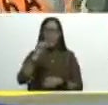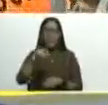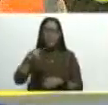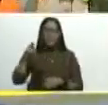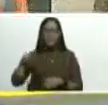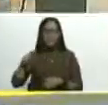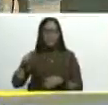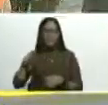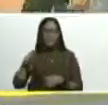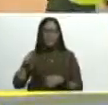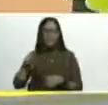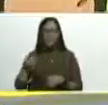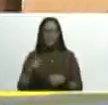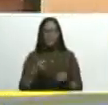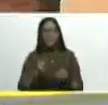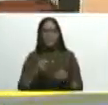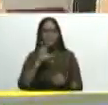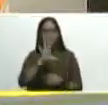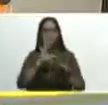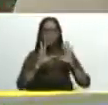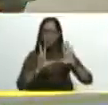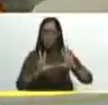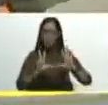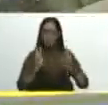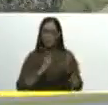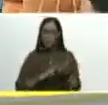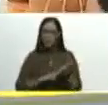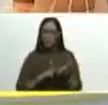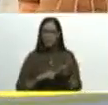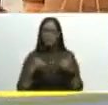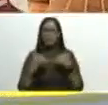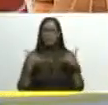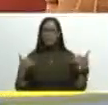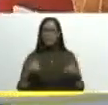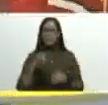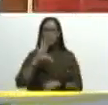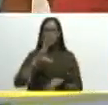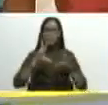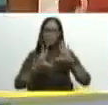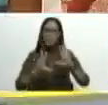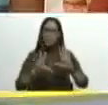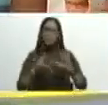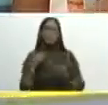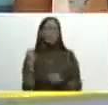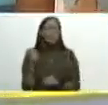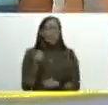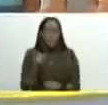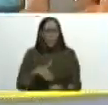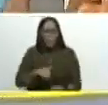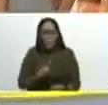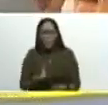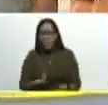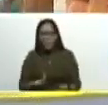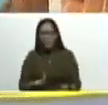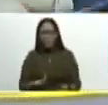del canal 58, ¿verdad? De la línea 58. ¿Cómo podemos?